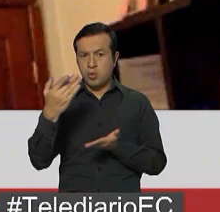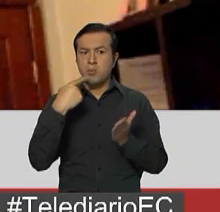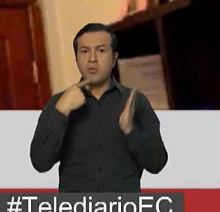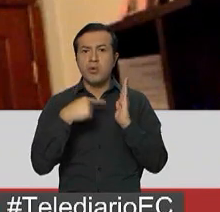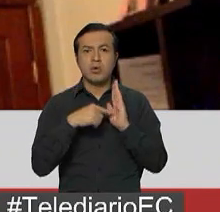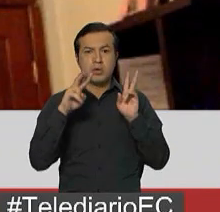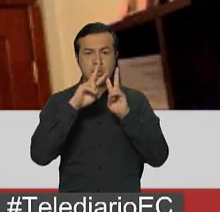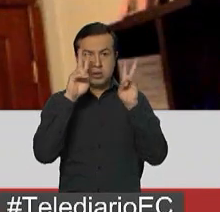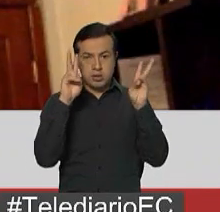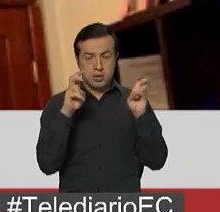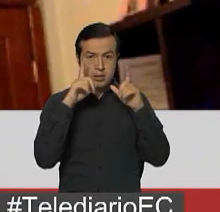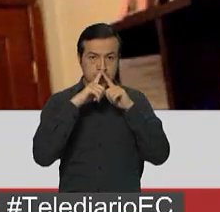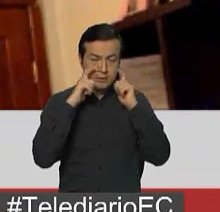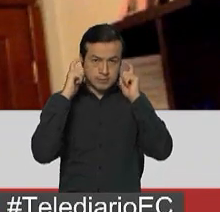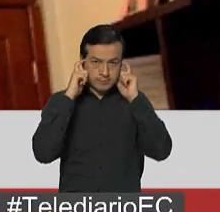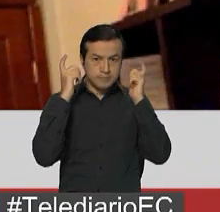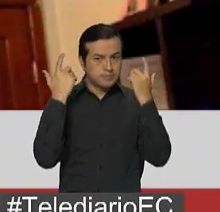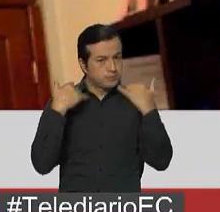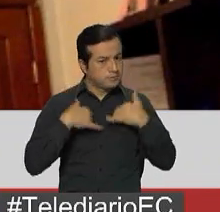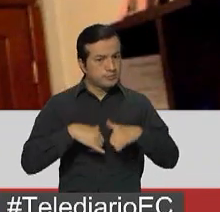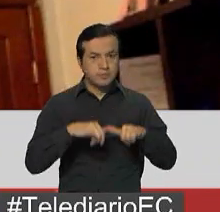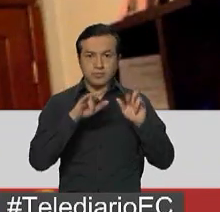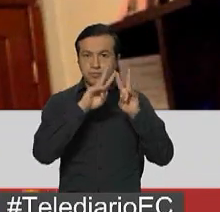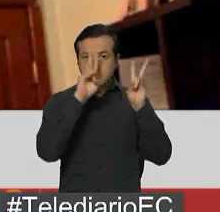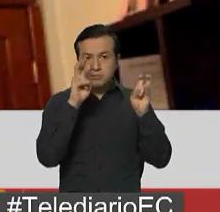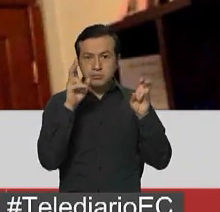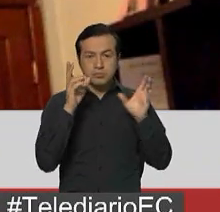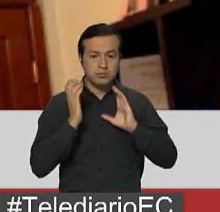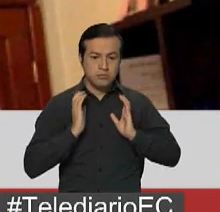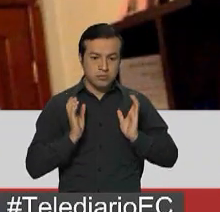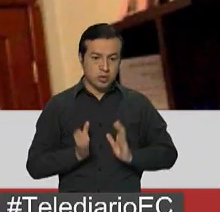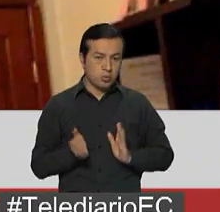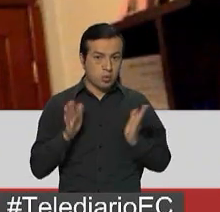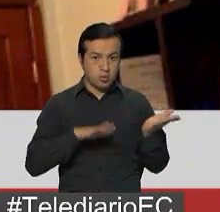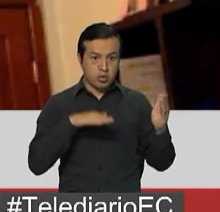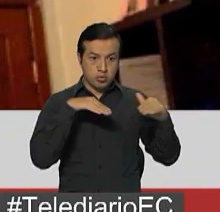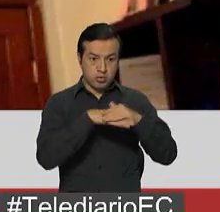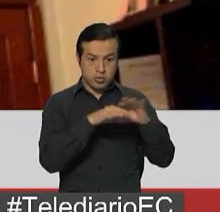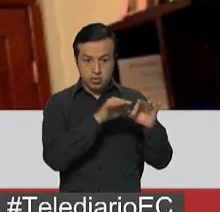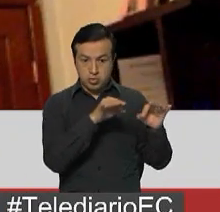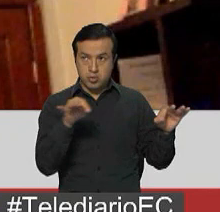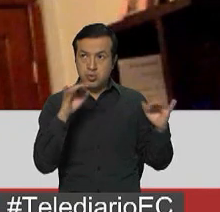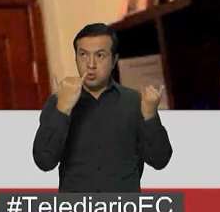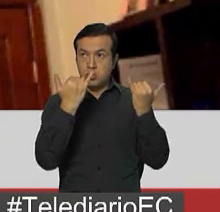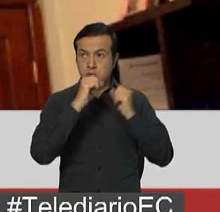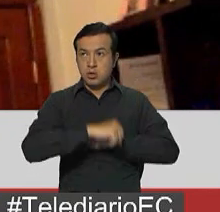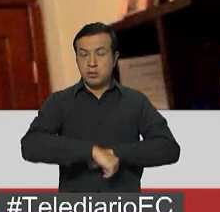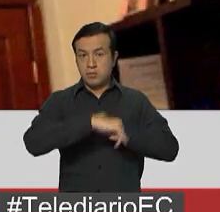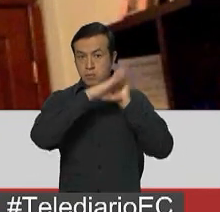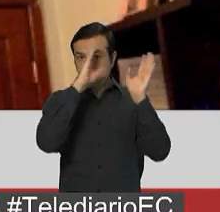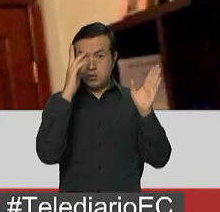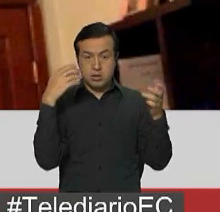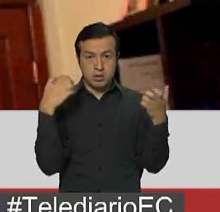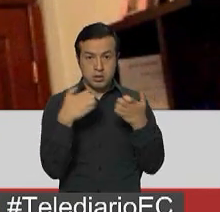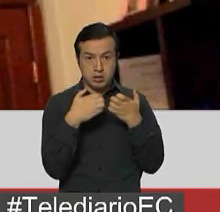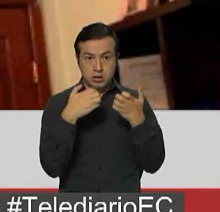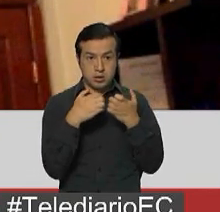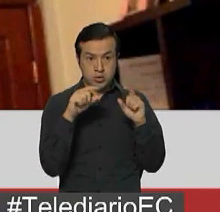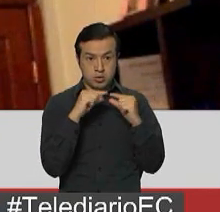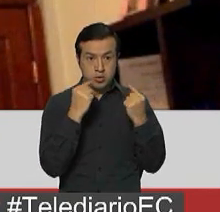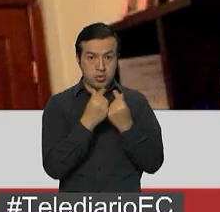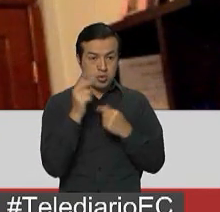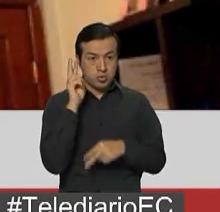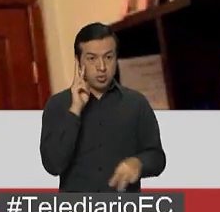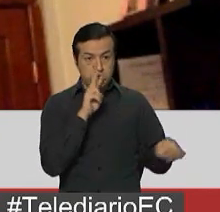hicimos en el caso mascarillas eso estamos haciendo ahora en el caso de la funda de los muertos la madrugada de esta madrugada estuvimos presente el equipo de la unidad anticorrupción